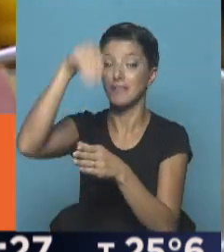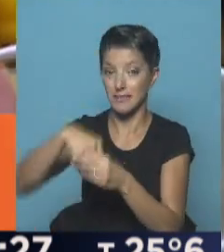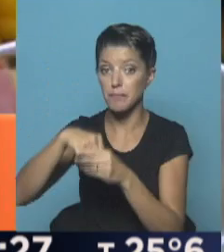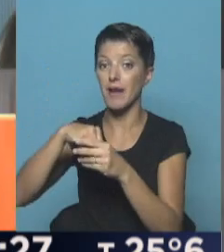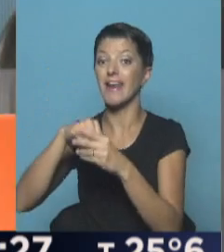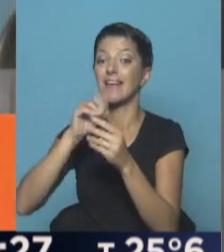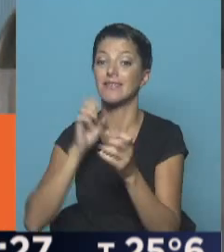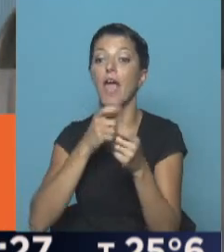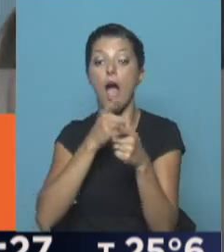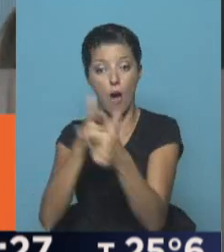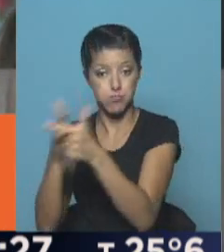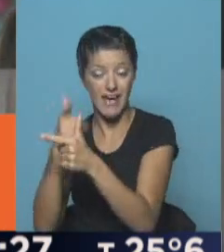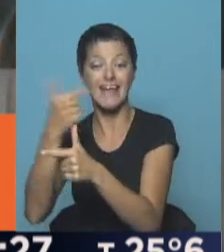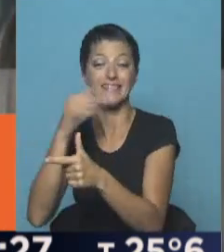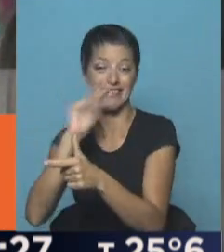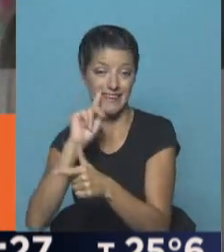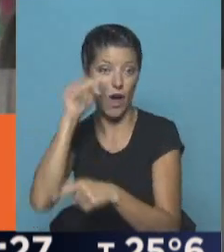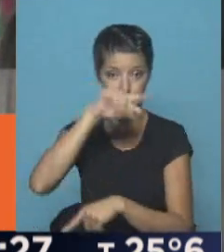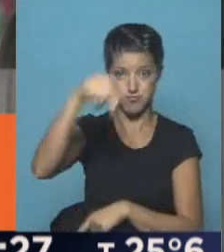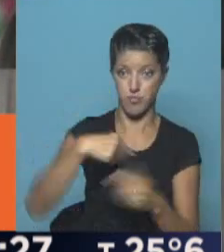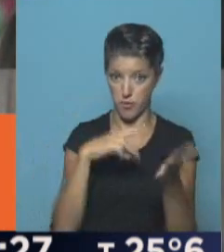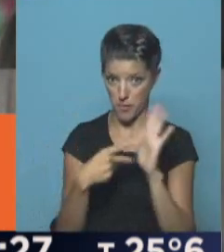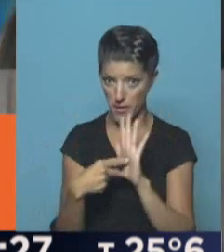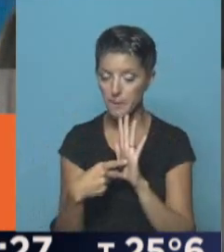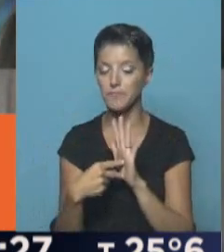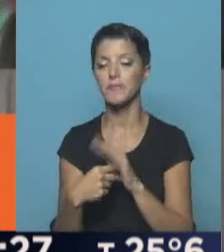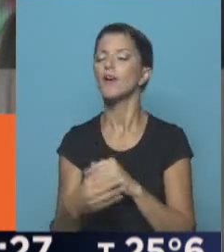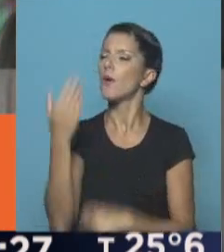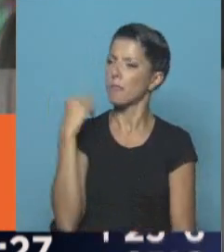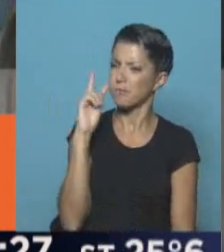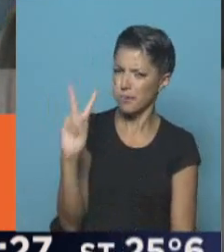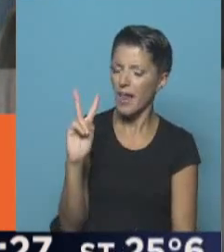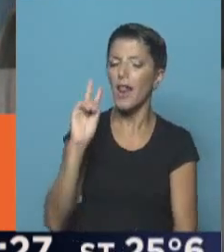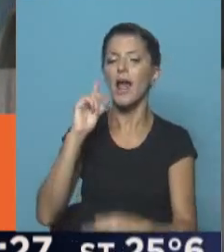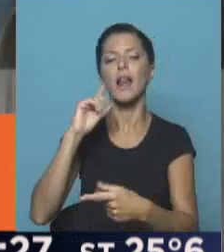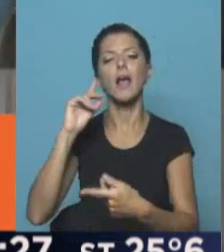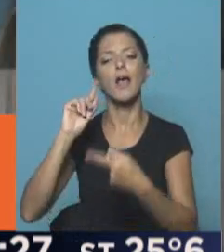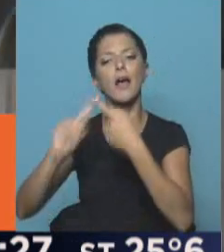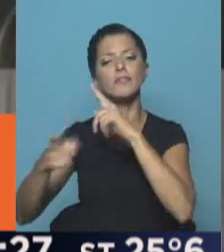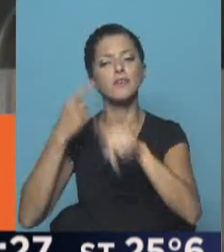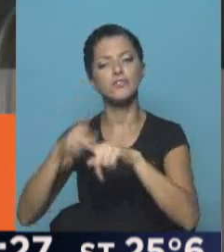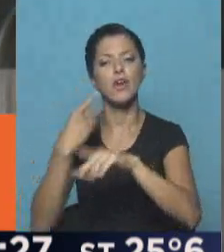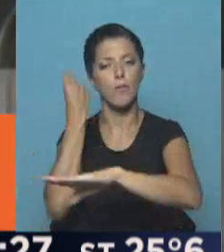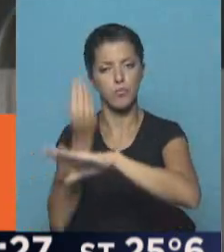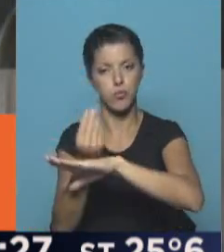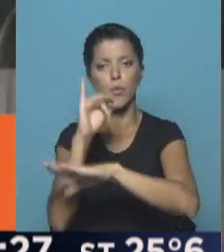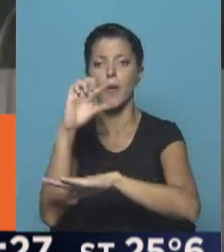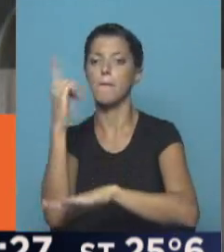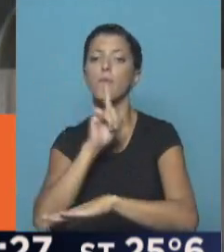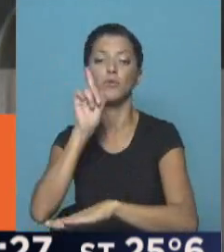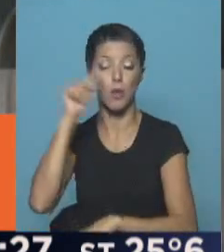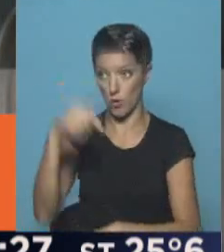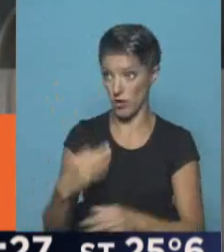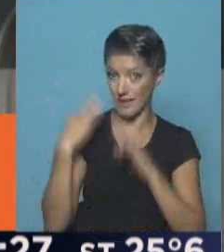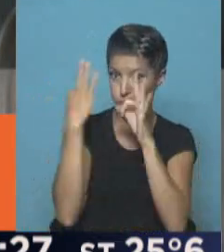Siria. Veíamos a Sergei Lavrov, el canciller de Putin. Putin está en el poder de alguna manera, uno podría decir, desde el 99, desde que